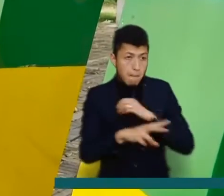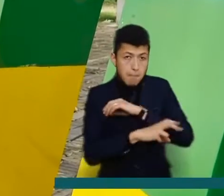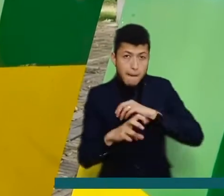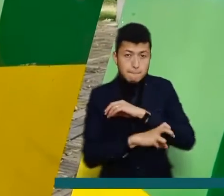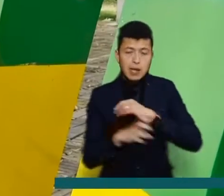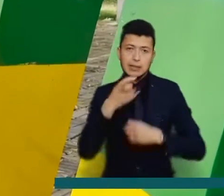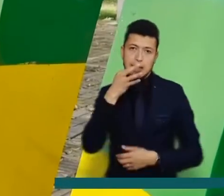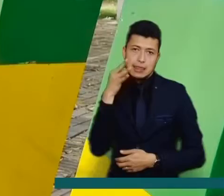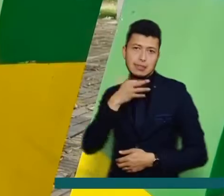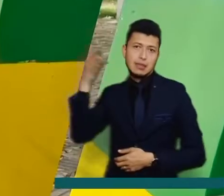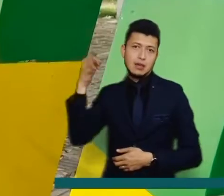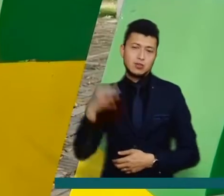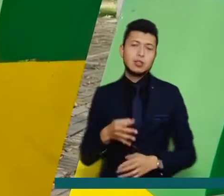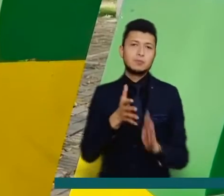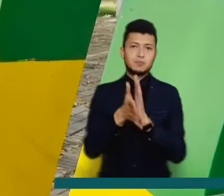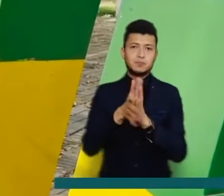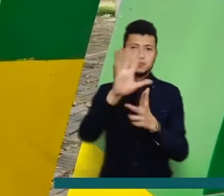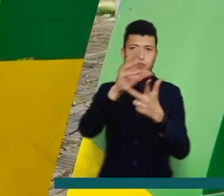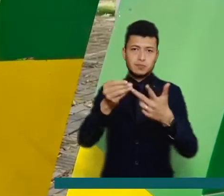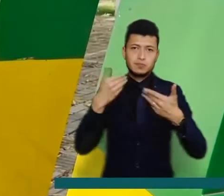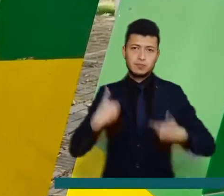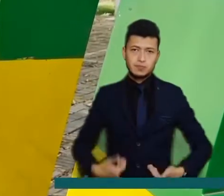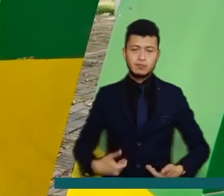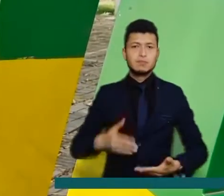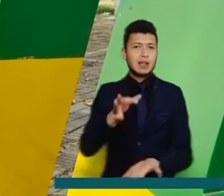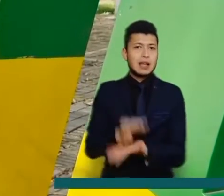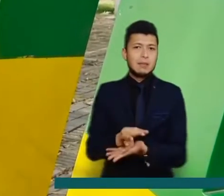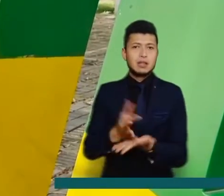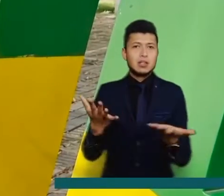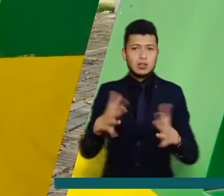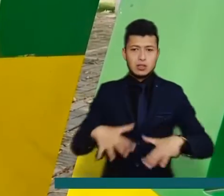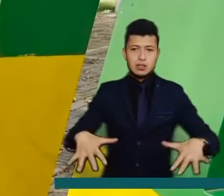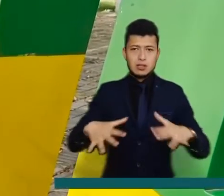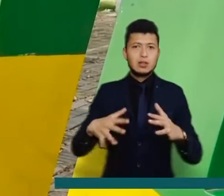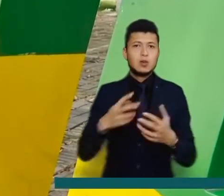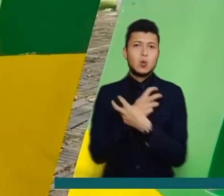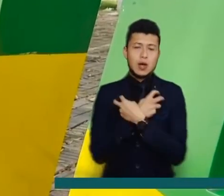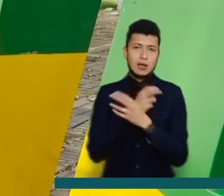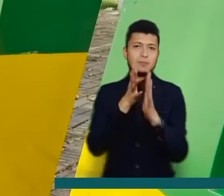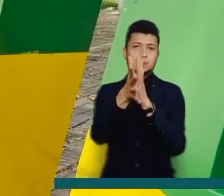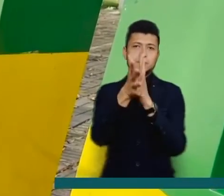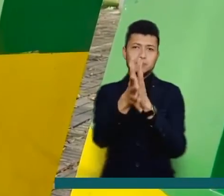ciudad. Para Enlace 13 informó Dayan Trujillo desde la capital del departamento del Huila.